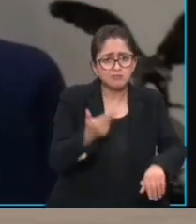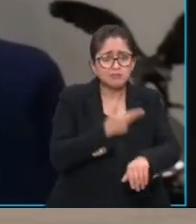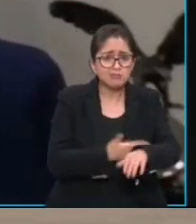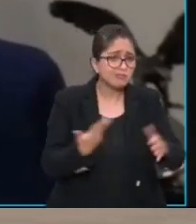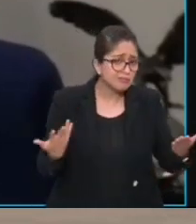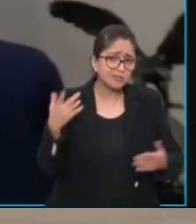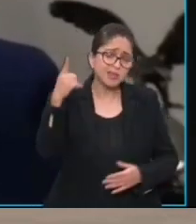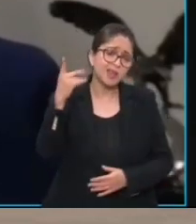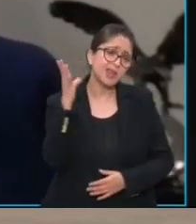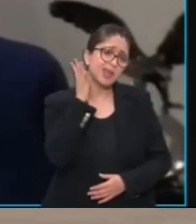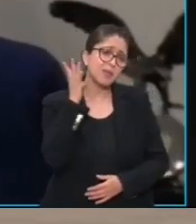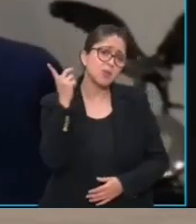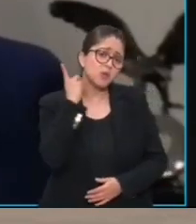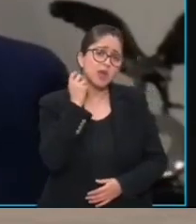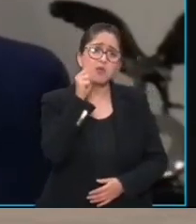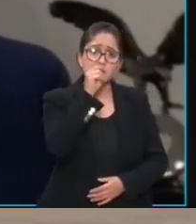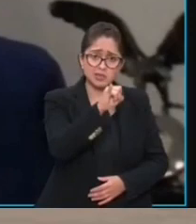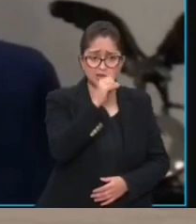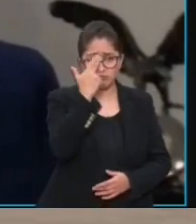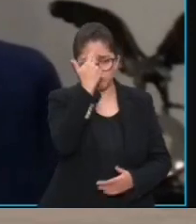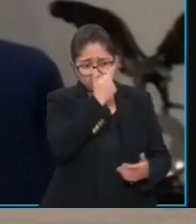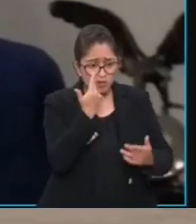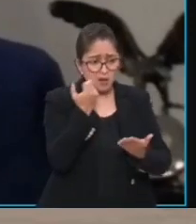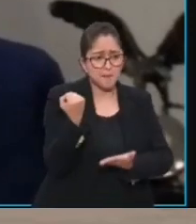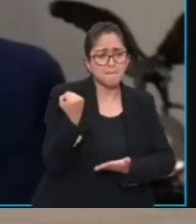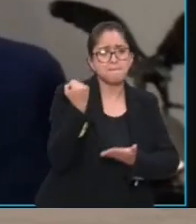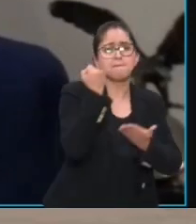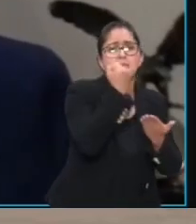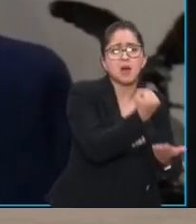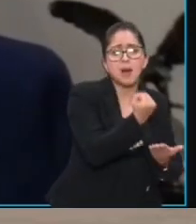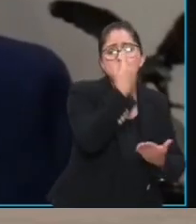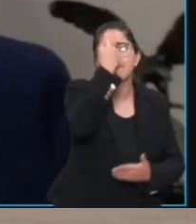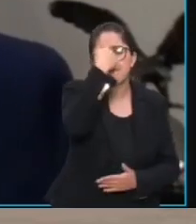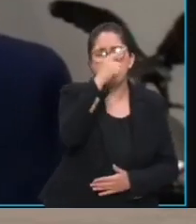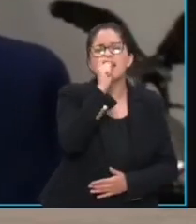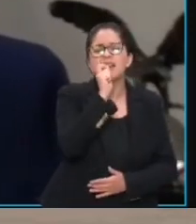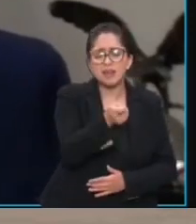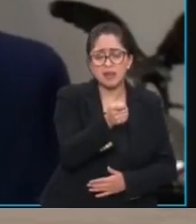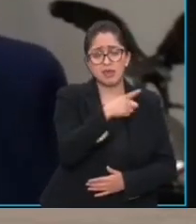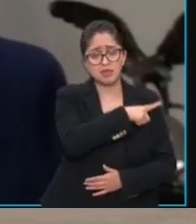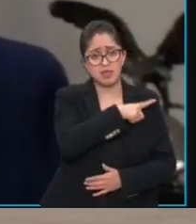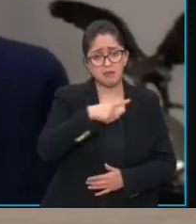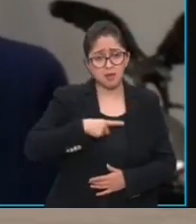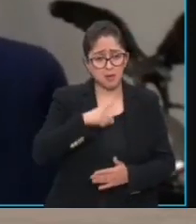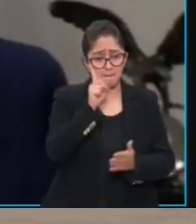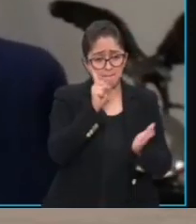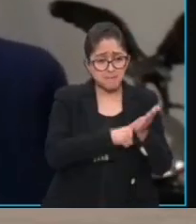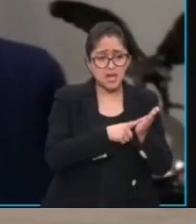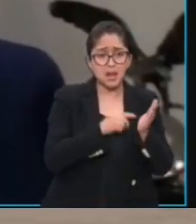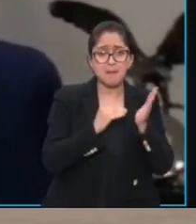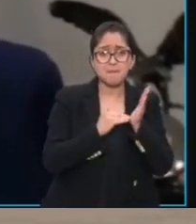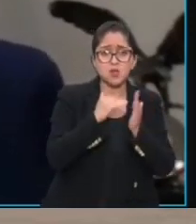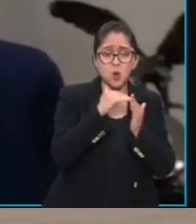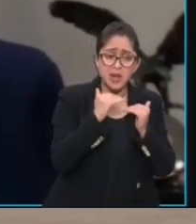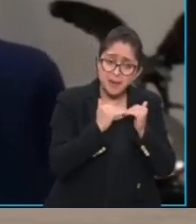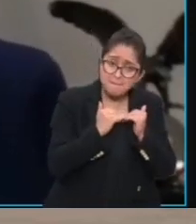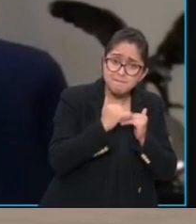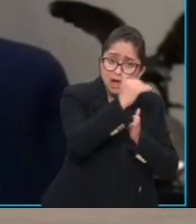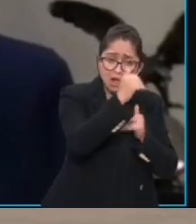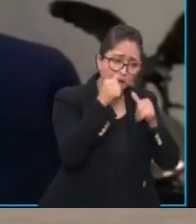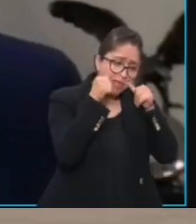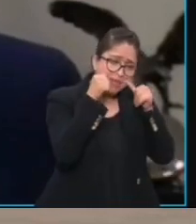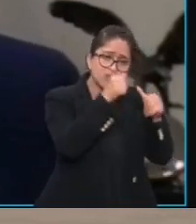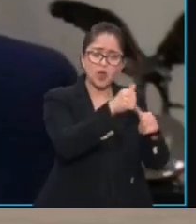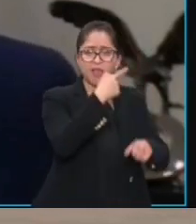en el Congreso aprobamos en reserva presupuestal que se pusiera un poco más de 1,000 millones de pesos para las enfermedades